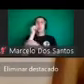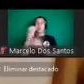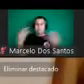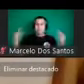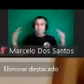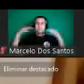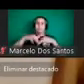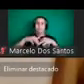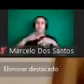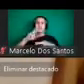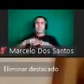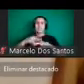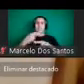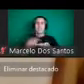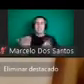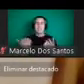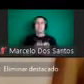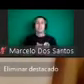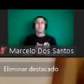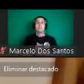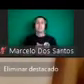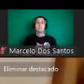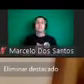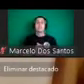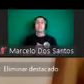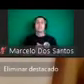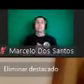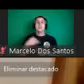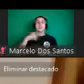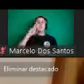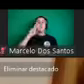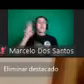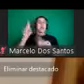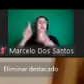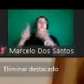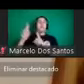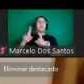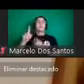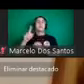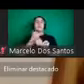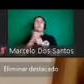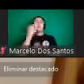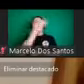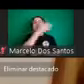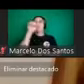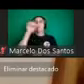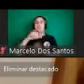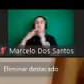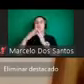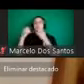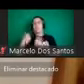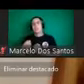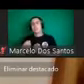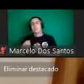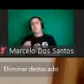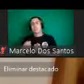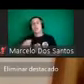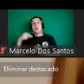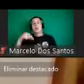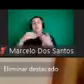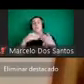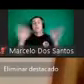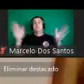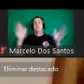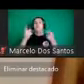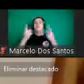bueno, ahora regresando ya de hace un tiempo a sus labores, se hace súper necesario estos encuentros para ver un poco cómo estamos,